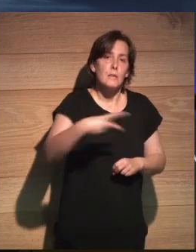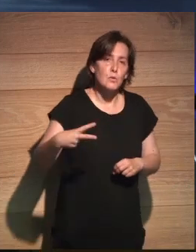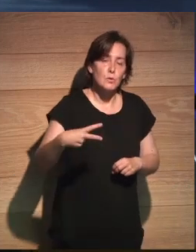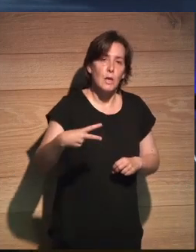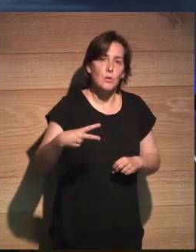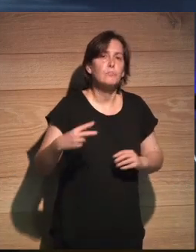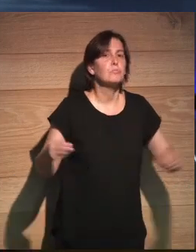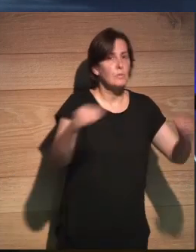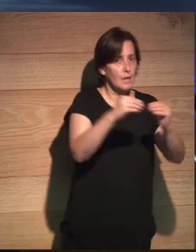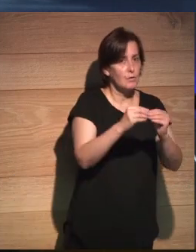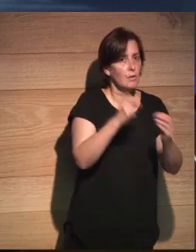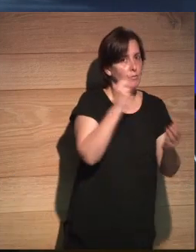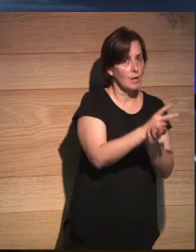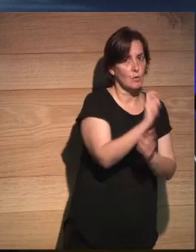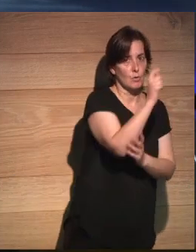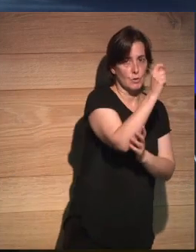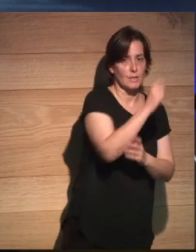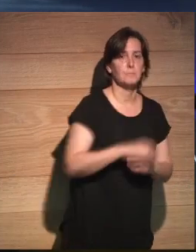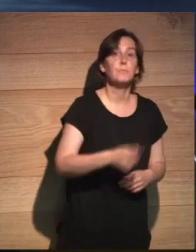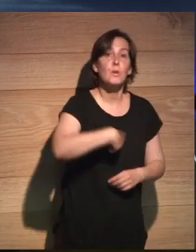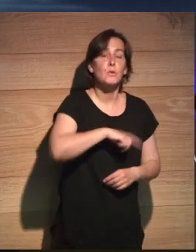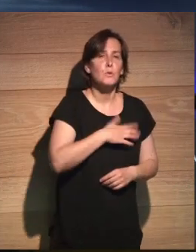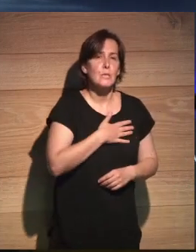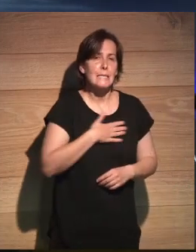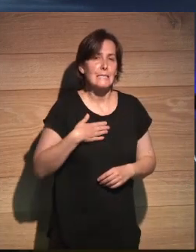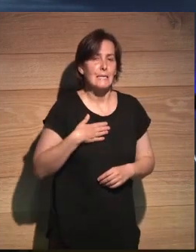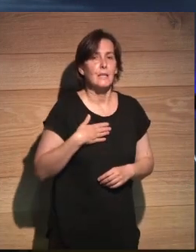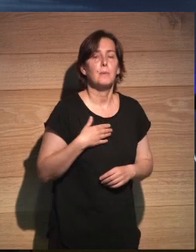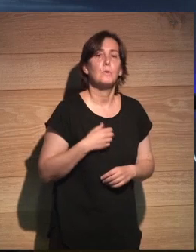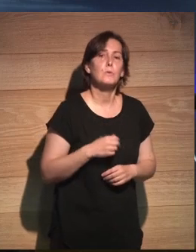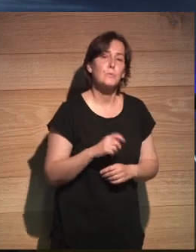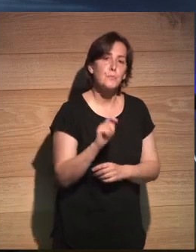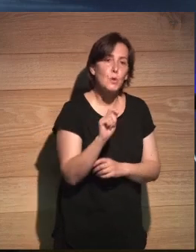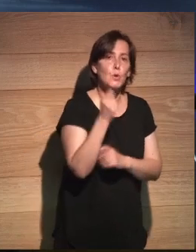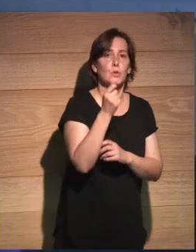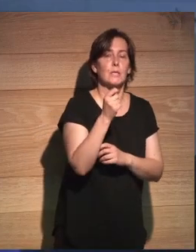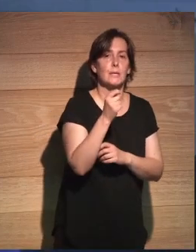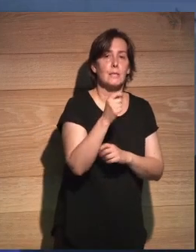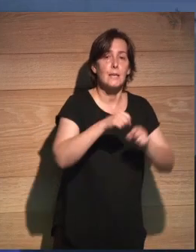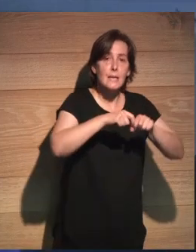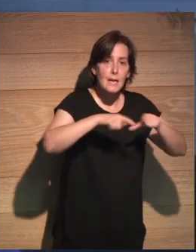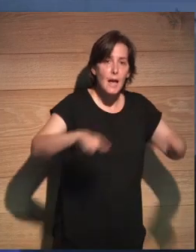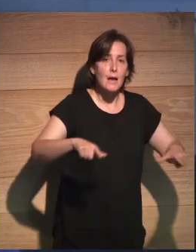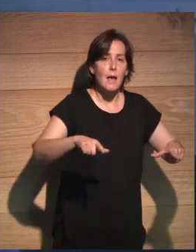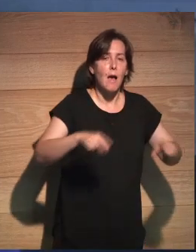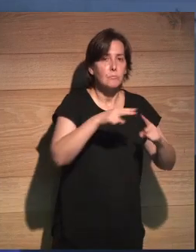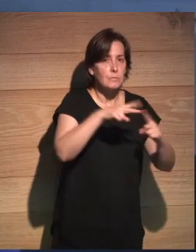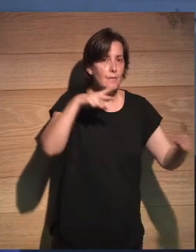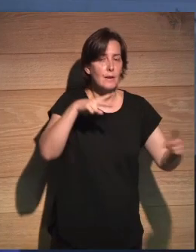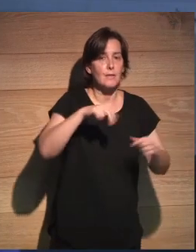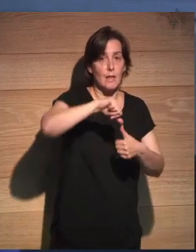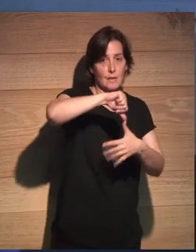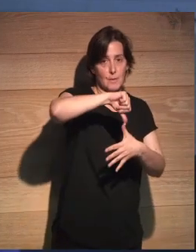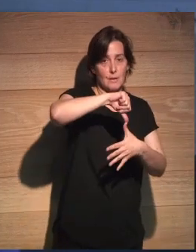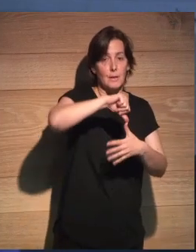ambiciones. Nos queríamos convertir en un canal de referencia en el ámbito latinoamericano para la divulgación del